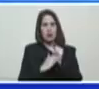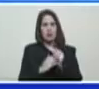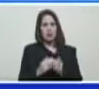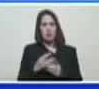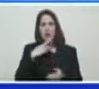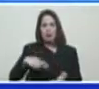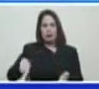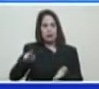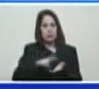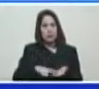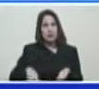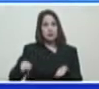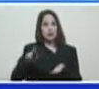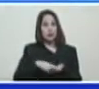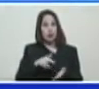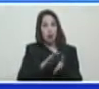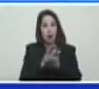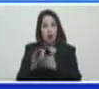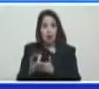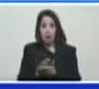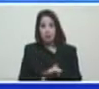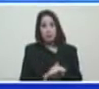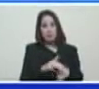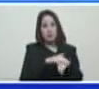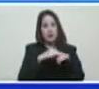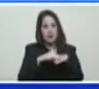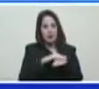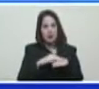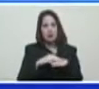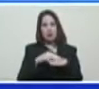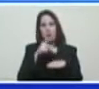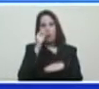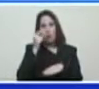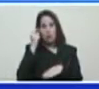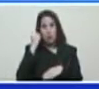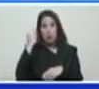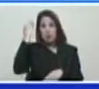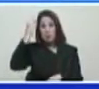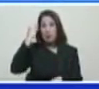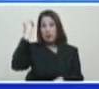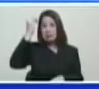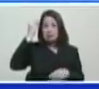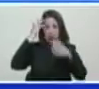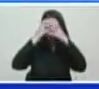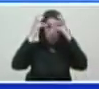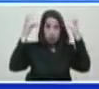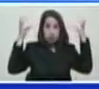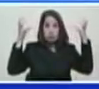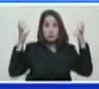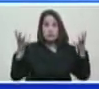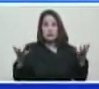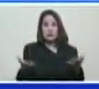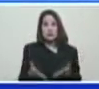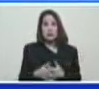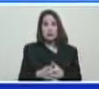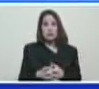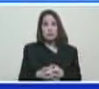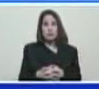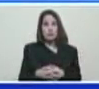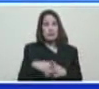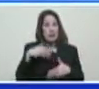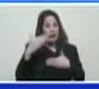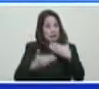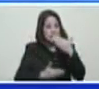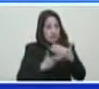compañeros compañeras ministros y ministras pensar en grande Buscar al pueblo actuar en